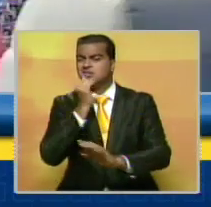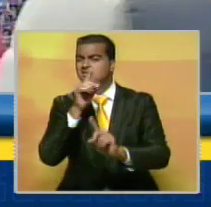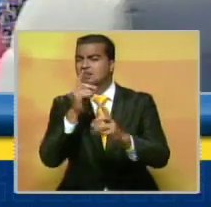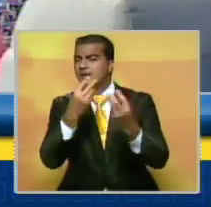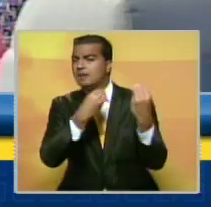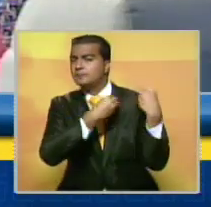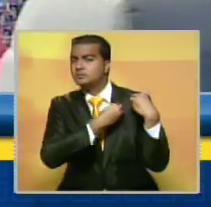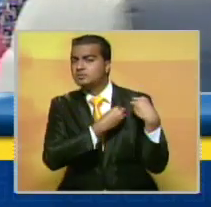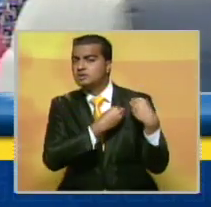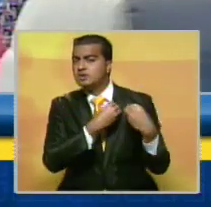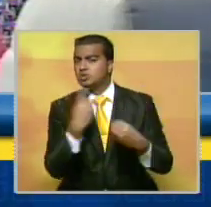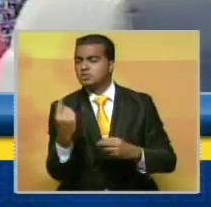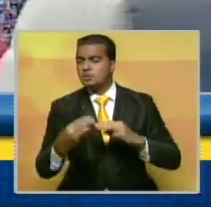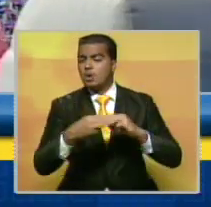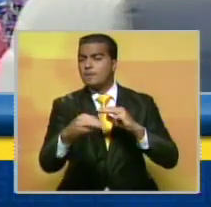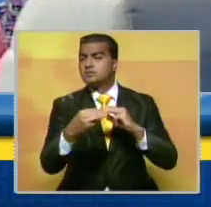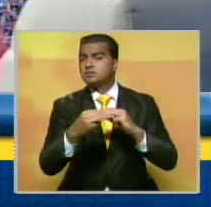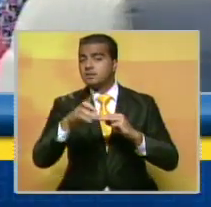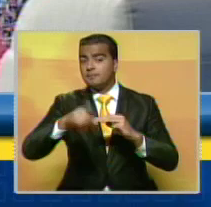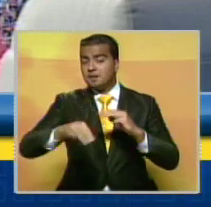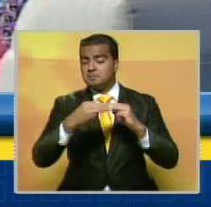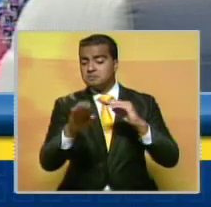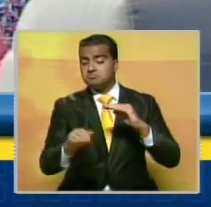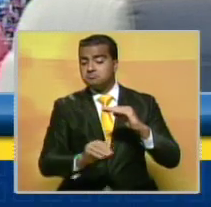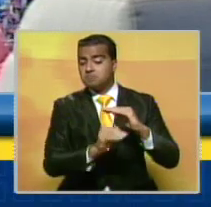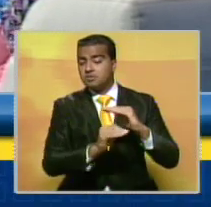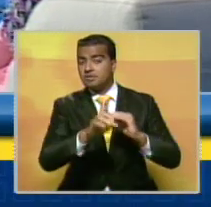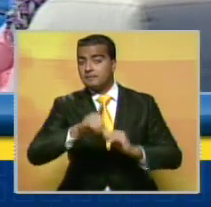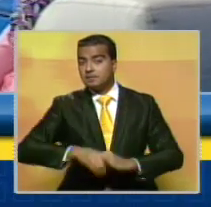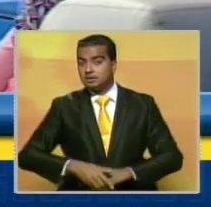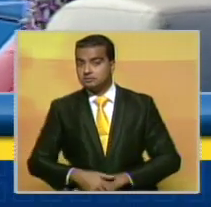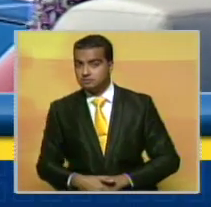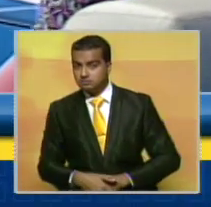mensajes directos, sino también hay mensajes subliminales.